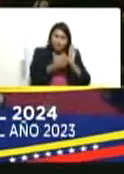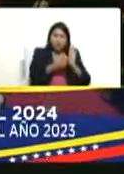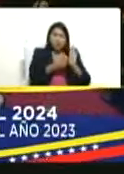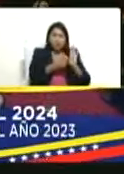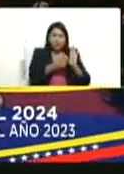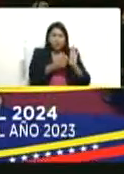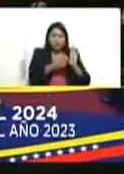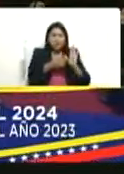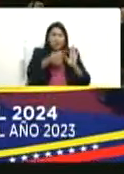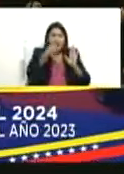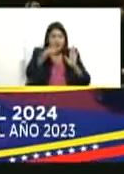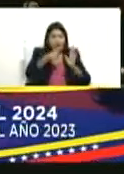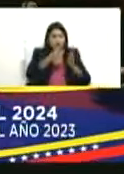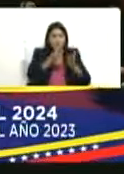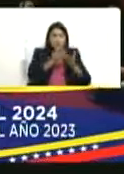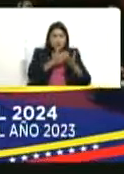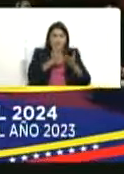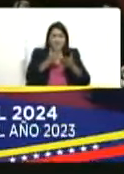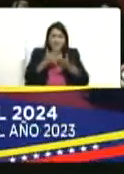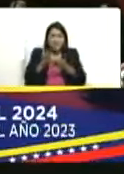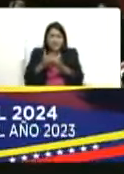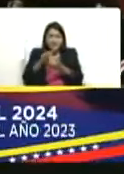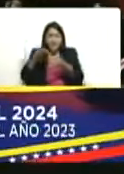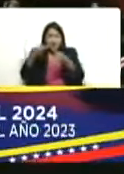tiene un conjunto de partes.